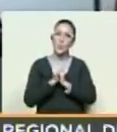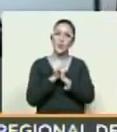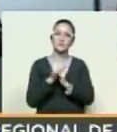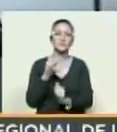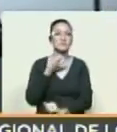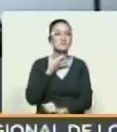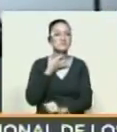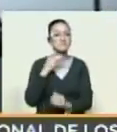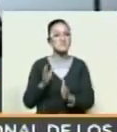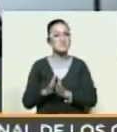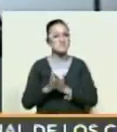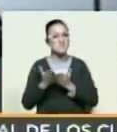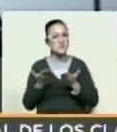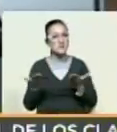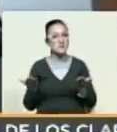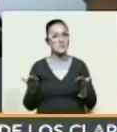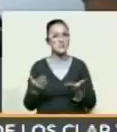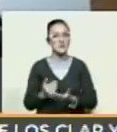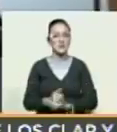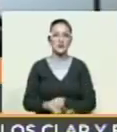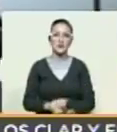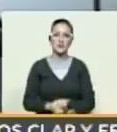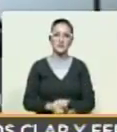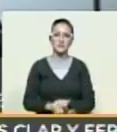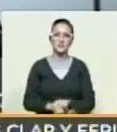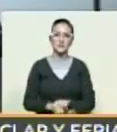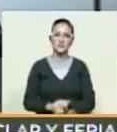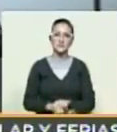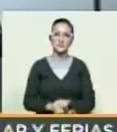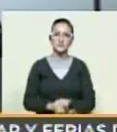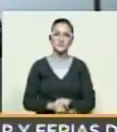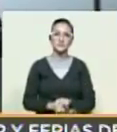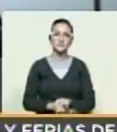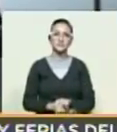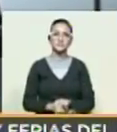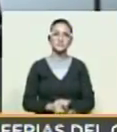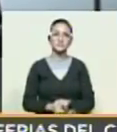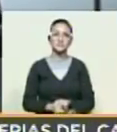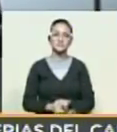bíblica, milenaria del Ave María.